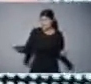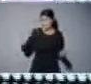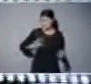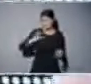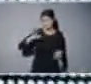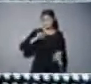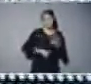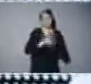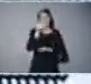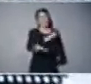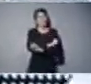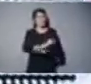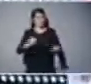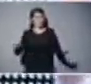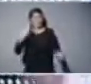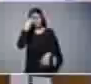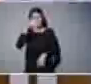una familia.